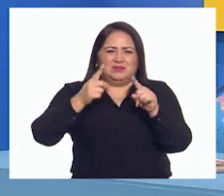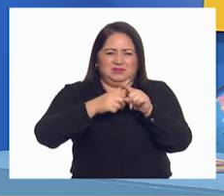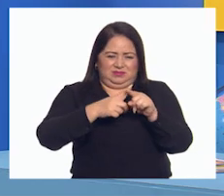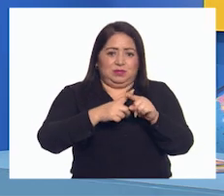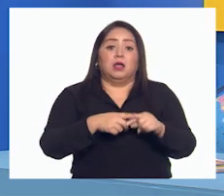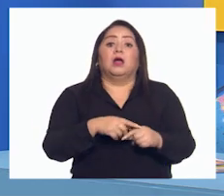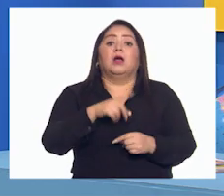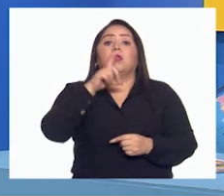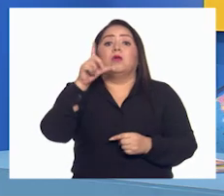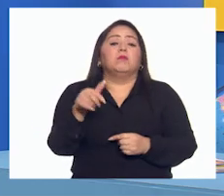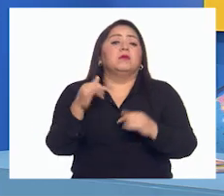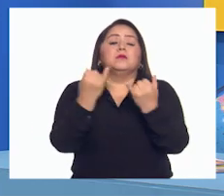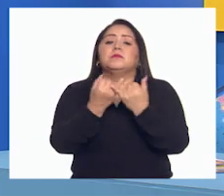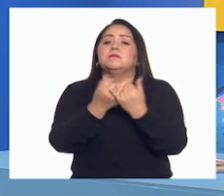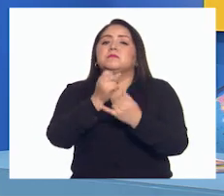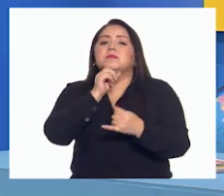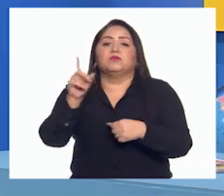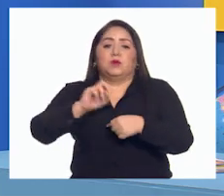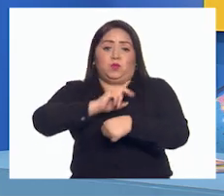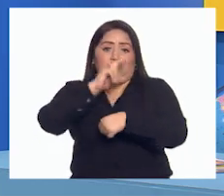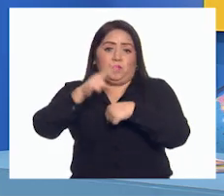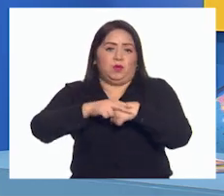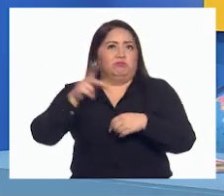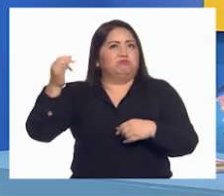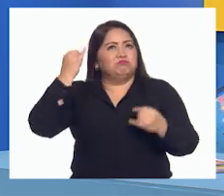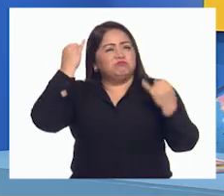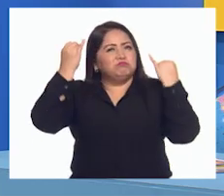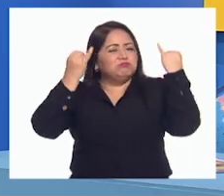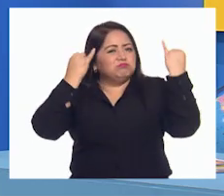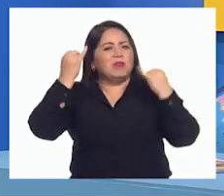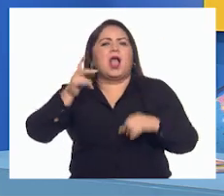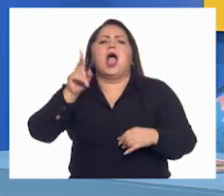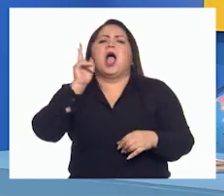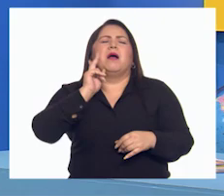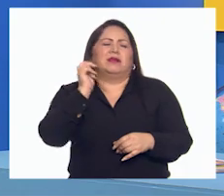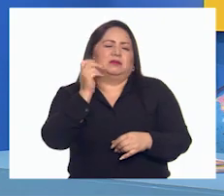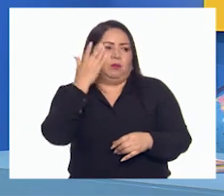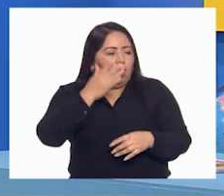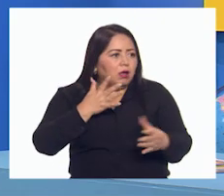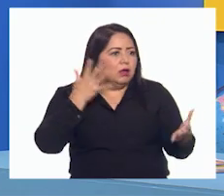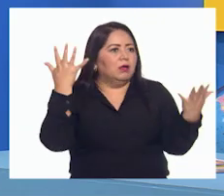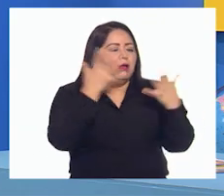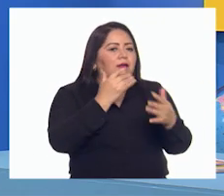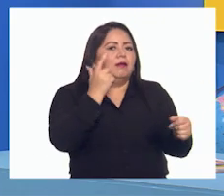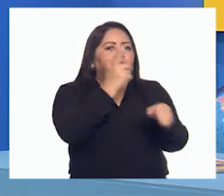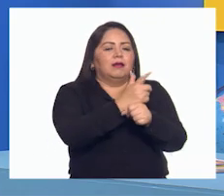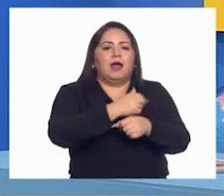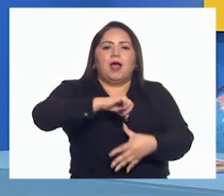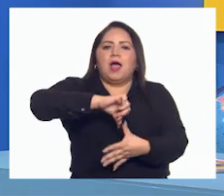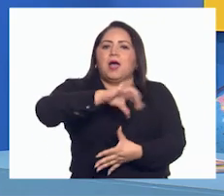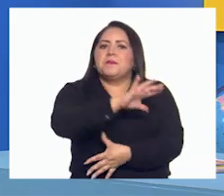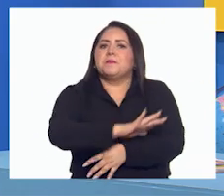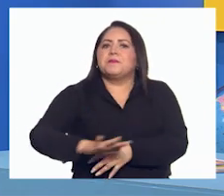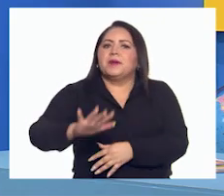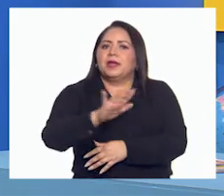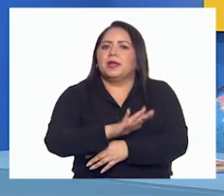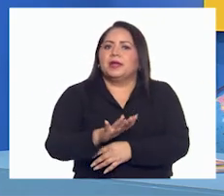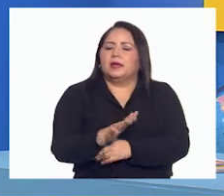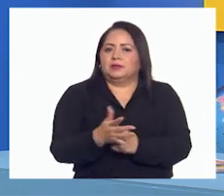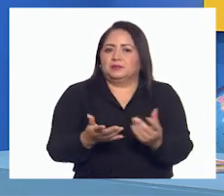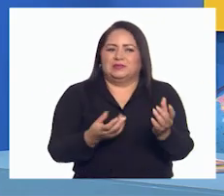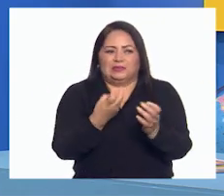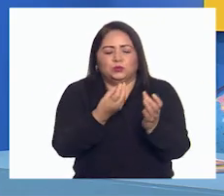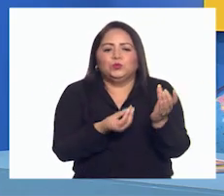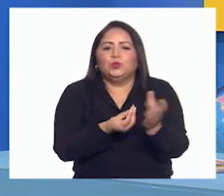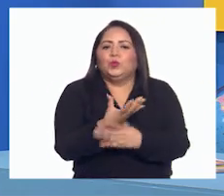lujo, llevó también a los europeos a la idea de haber descubierto América, como si se tratara de un continente